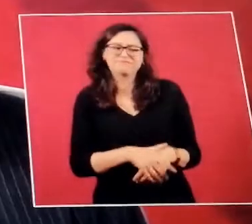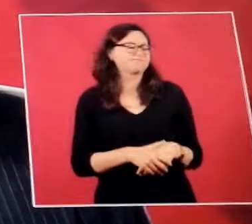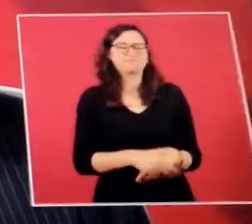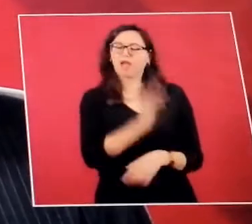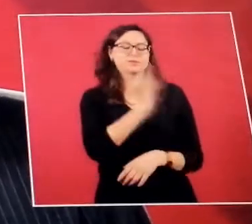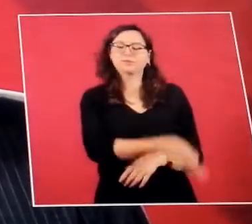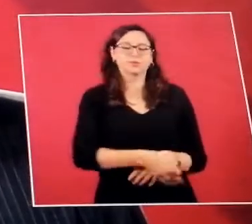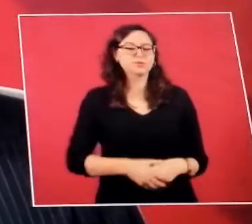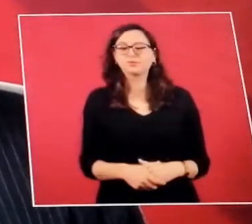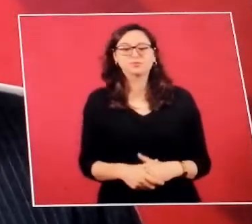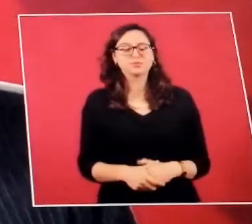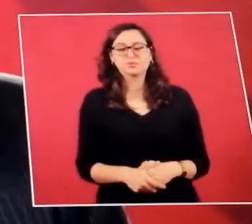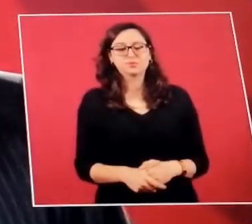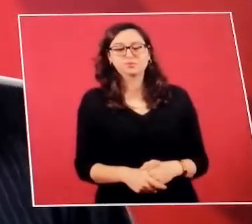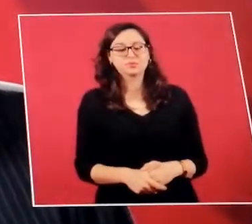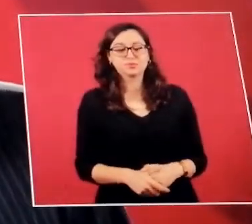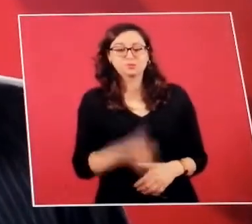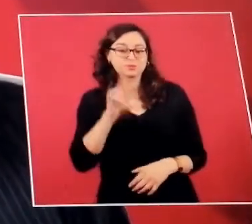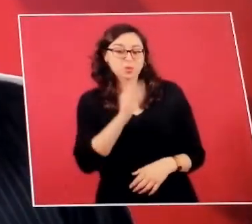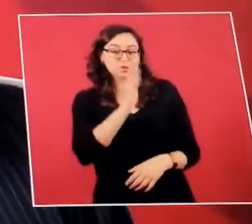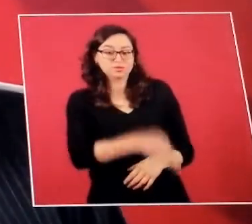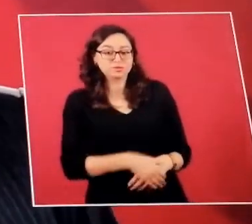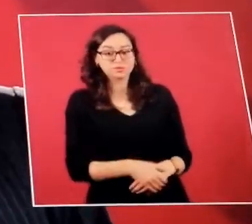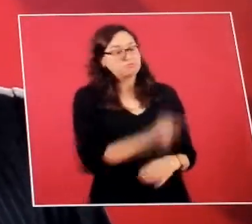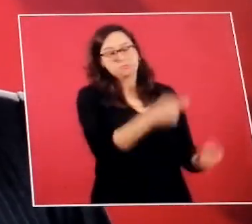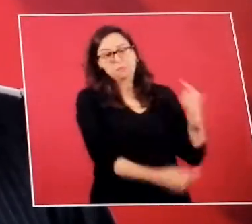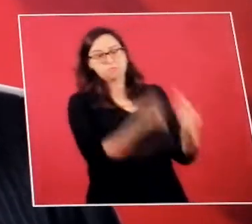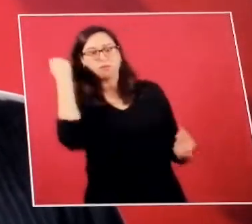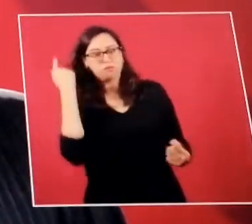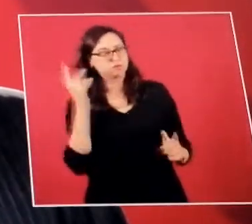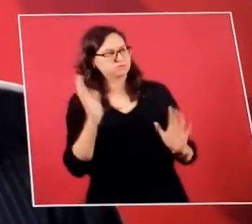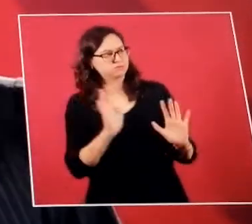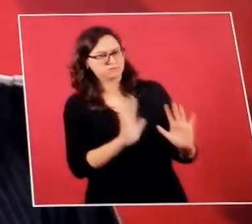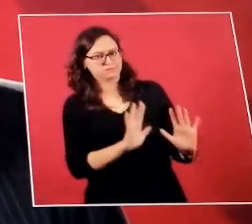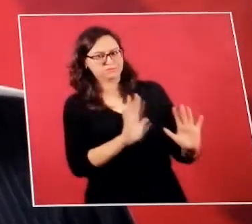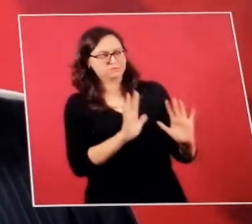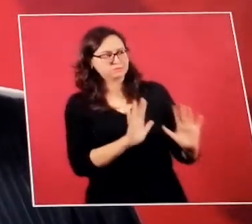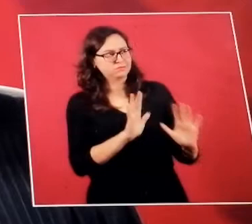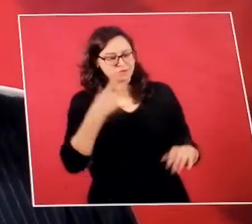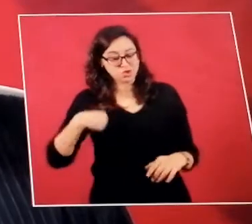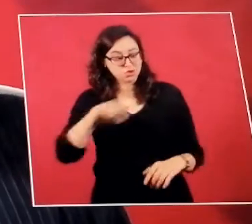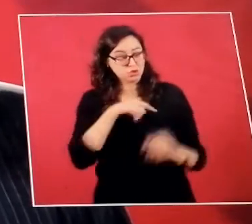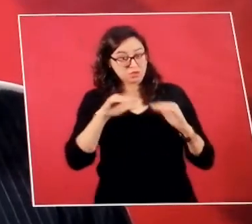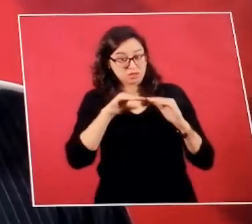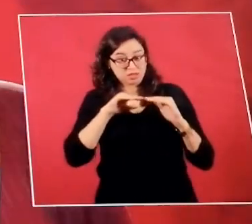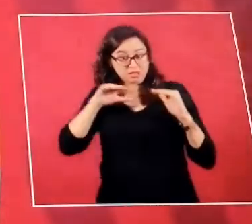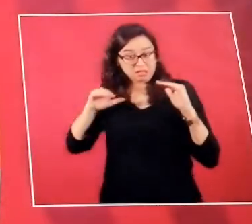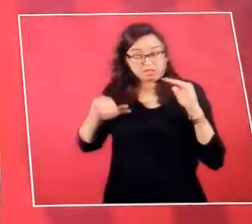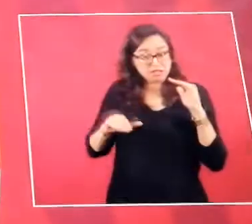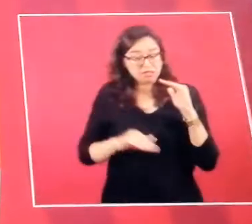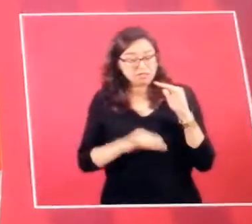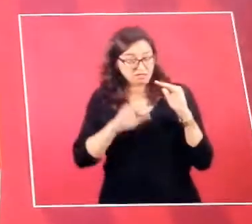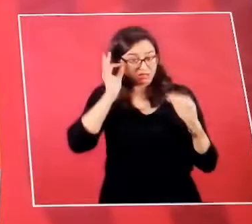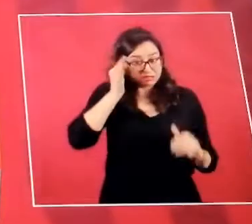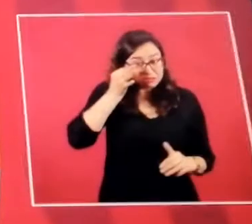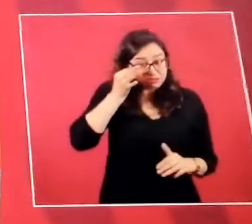aceptar. No, mejor dicho, no podemos aceptar esa relación porque no somos colonia.